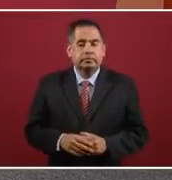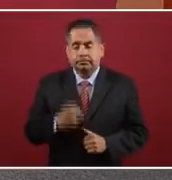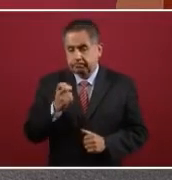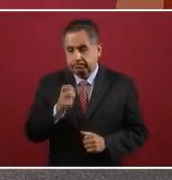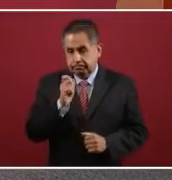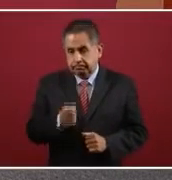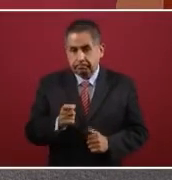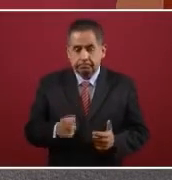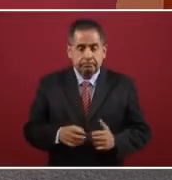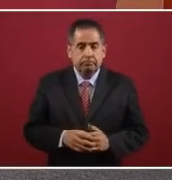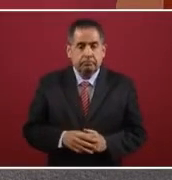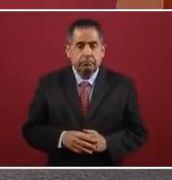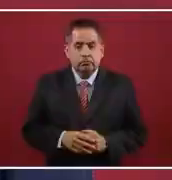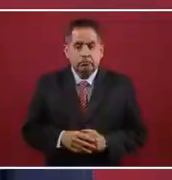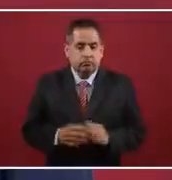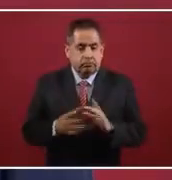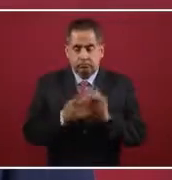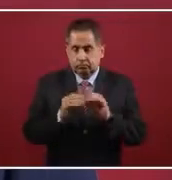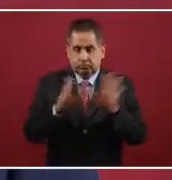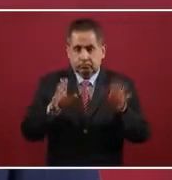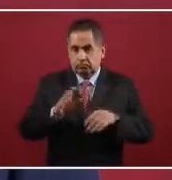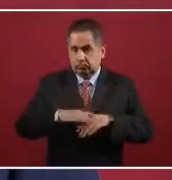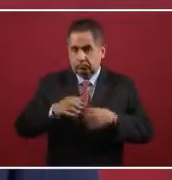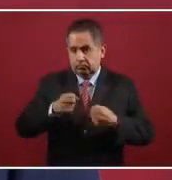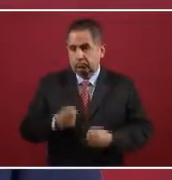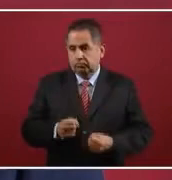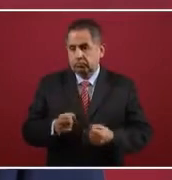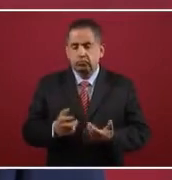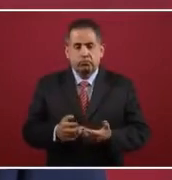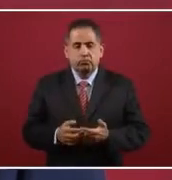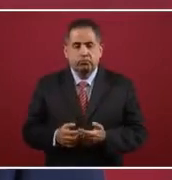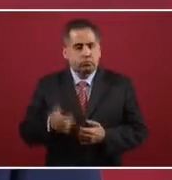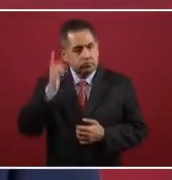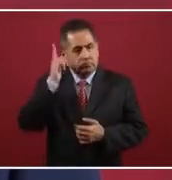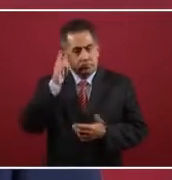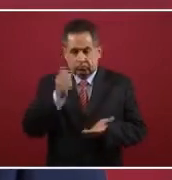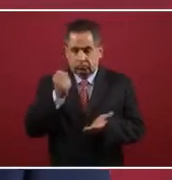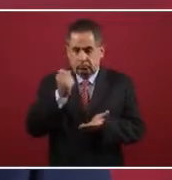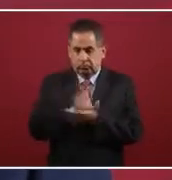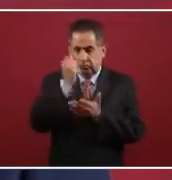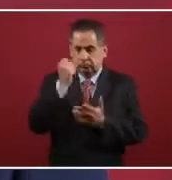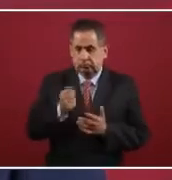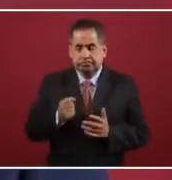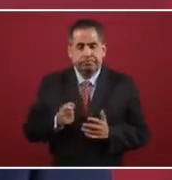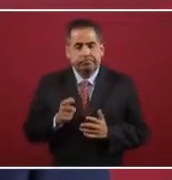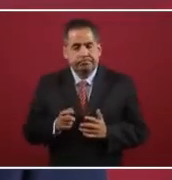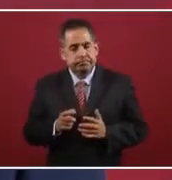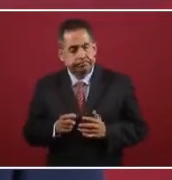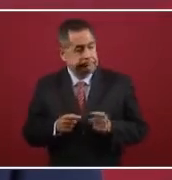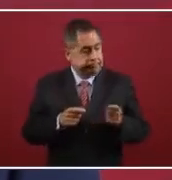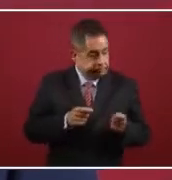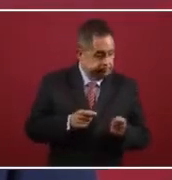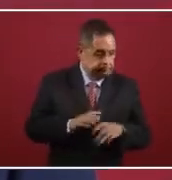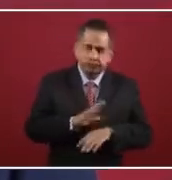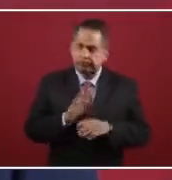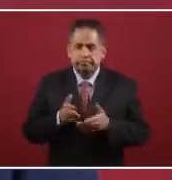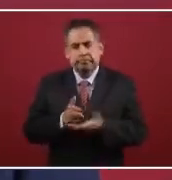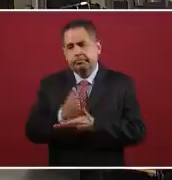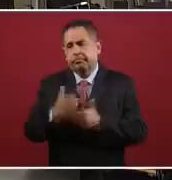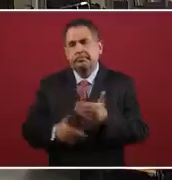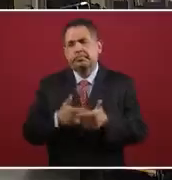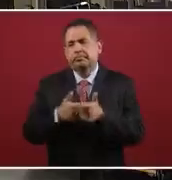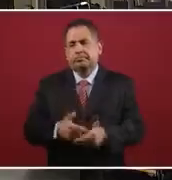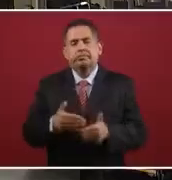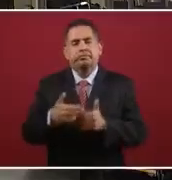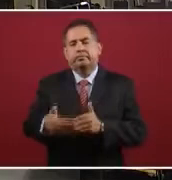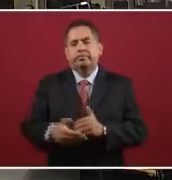es pues una garantía y ojalá y se apruebe, ya le damos vuelta a la hoja.